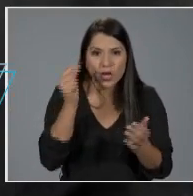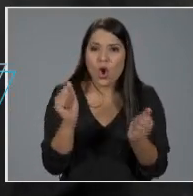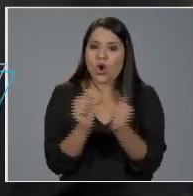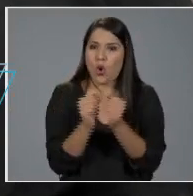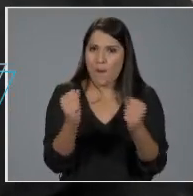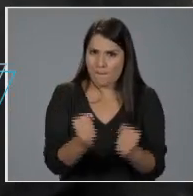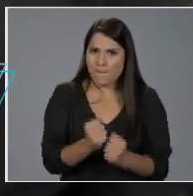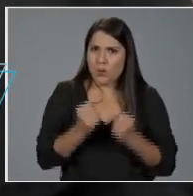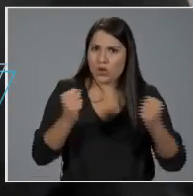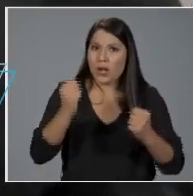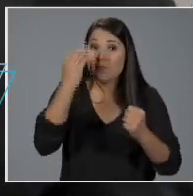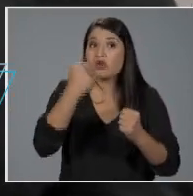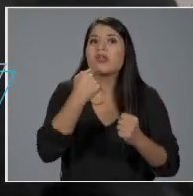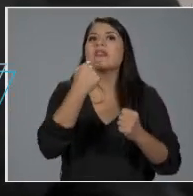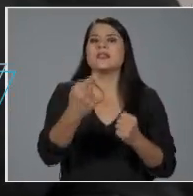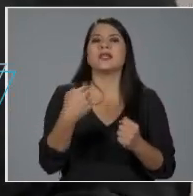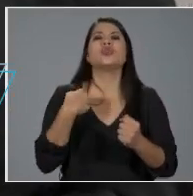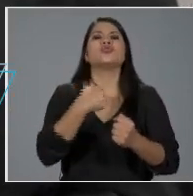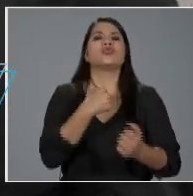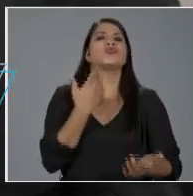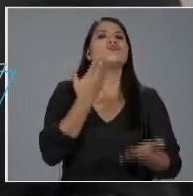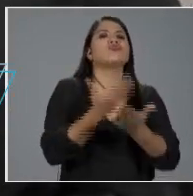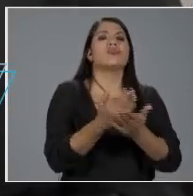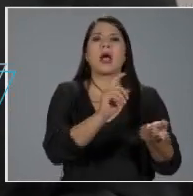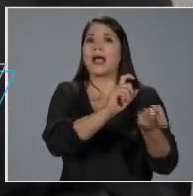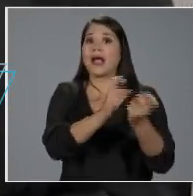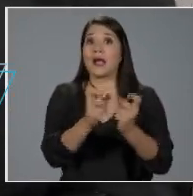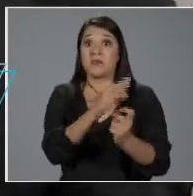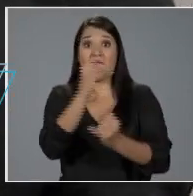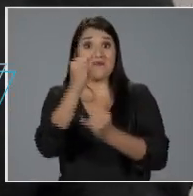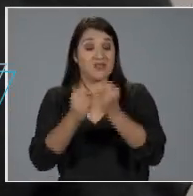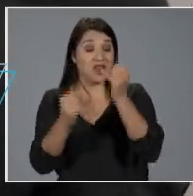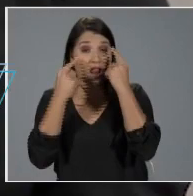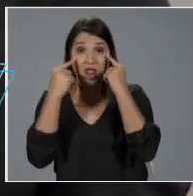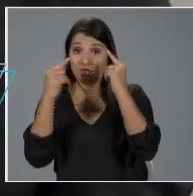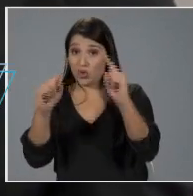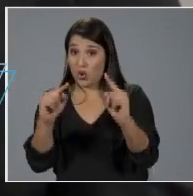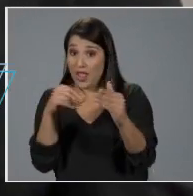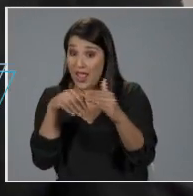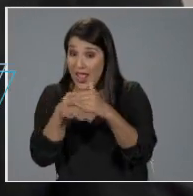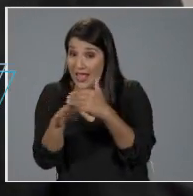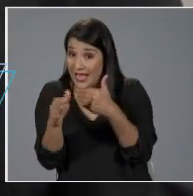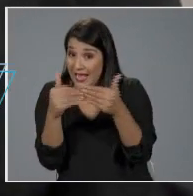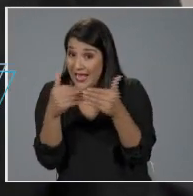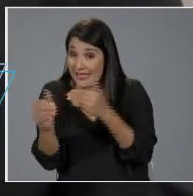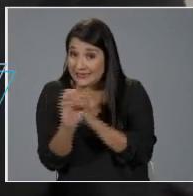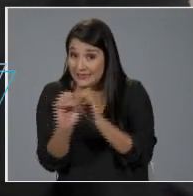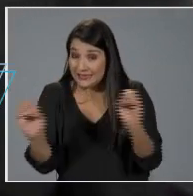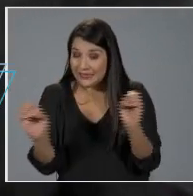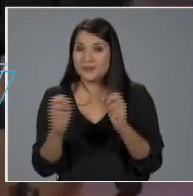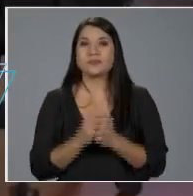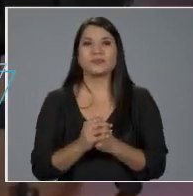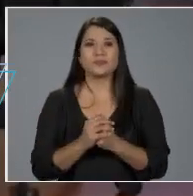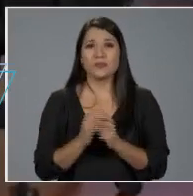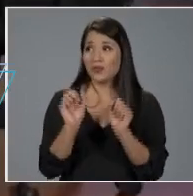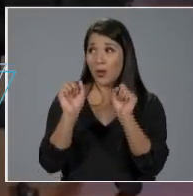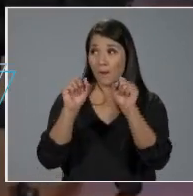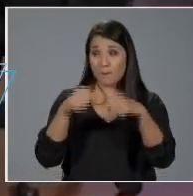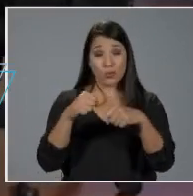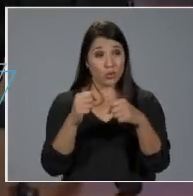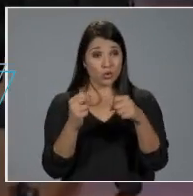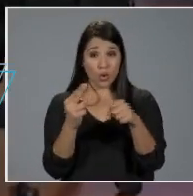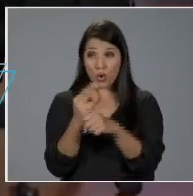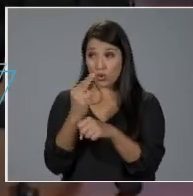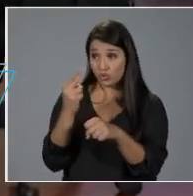porque plantea un cambio radical que al final no se pudo lograr en casi ninguna área. Podría haberse utilizado